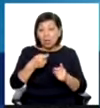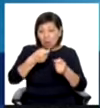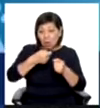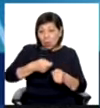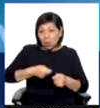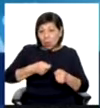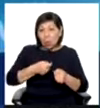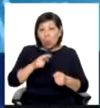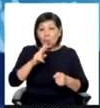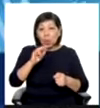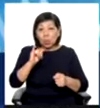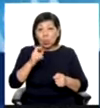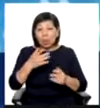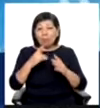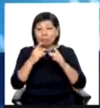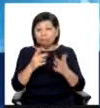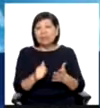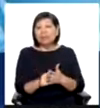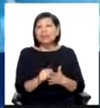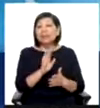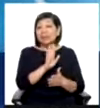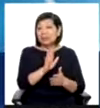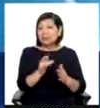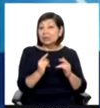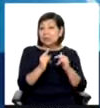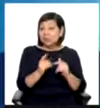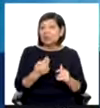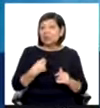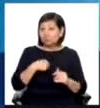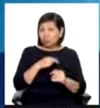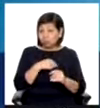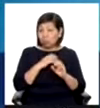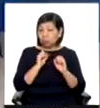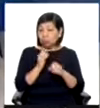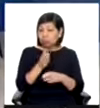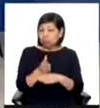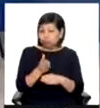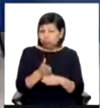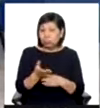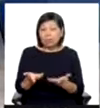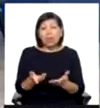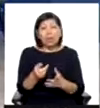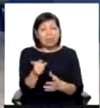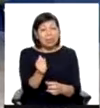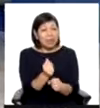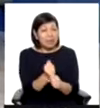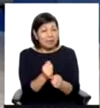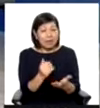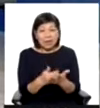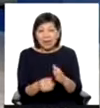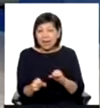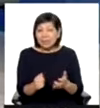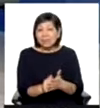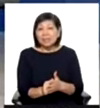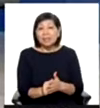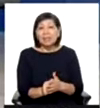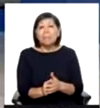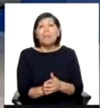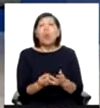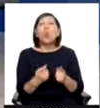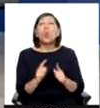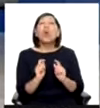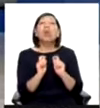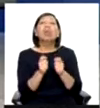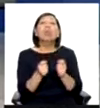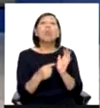que en los fitotoldos que ellos van a instalar, nosotros vamos también a complementar la labor que ellos van a realizar. Ajá. Con la hidroponía. ¿Cuándo se va a